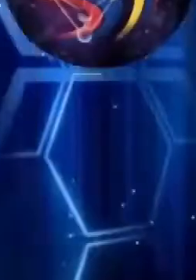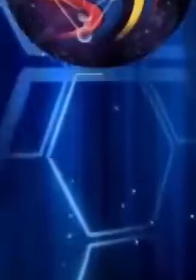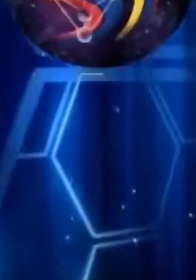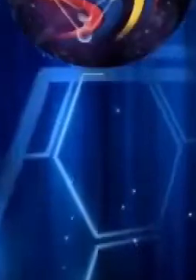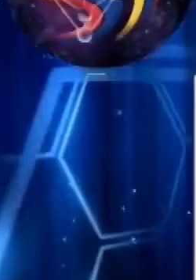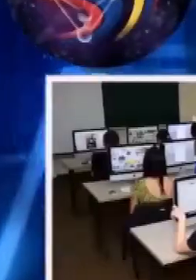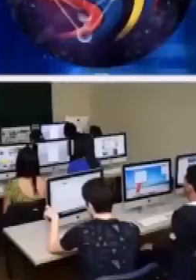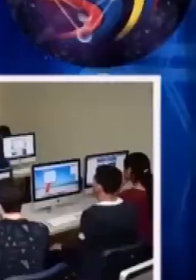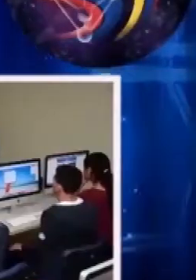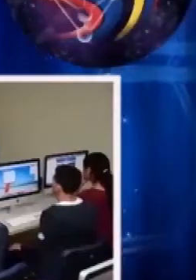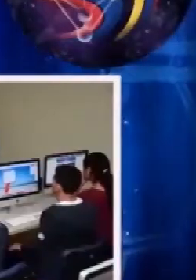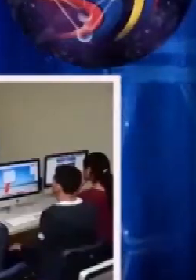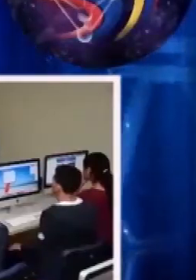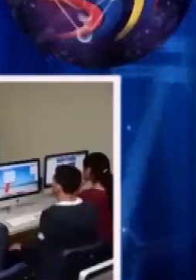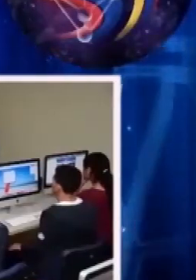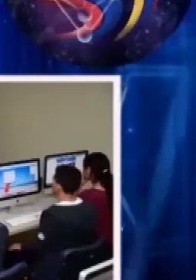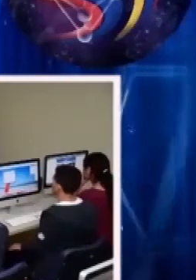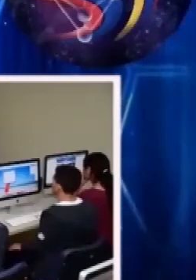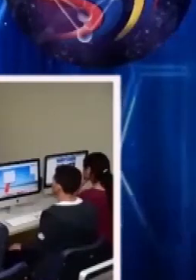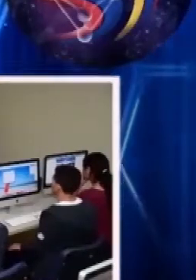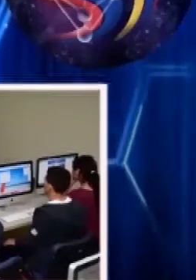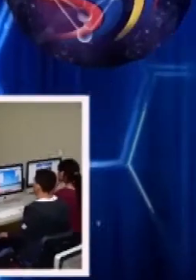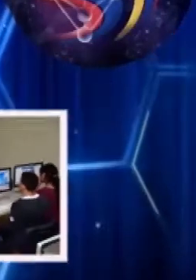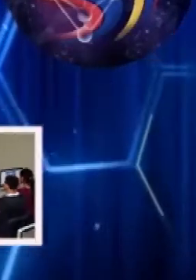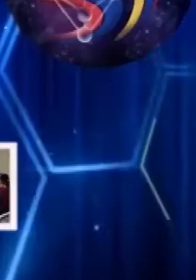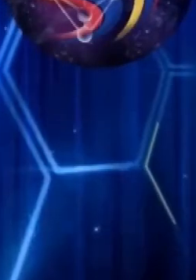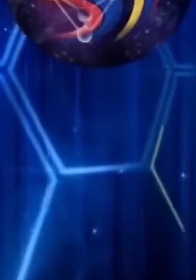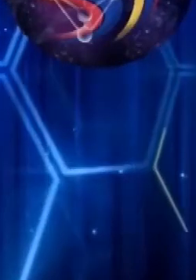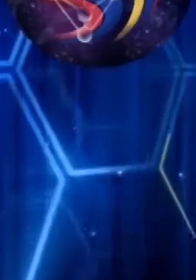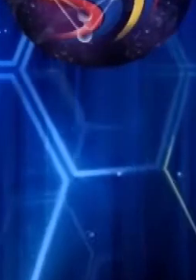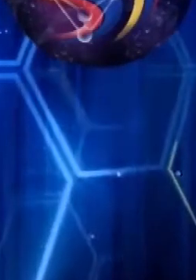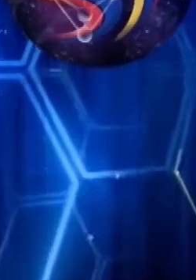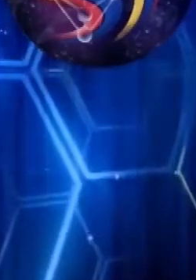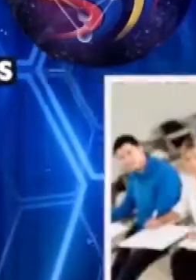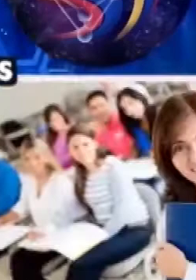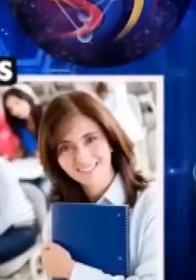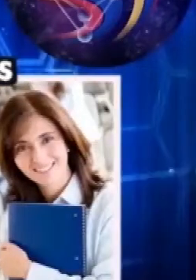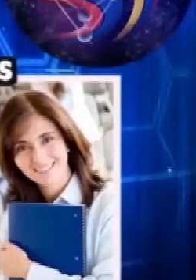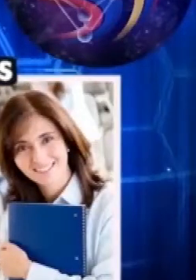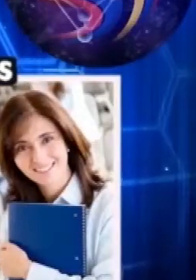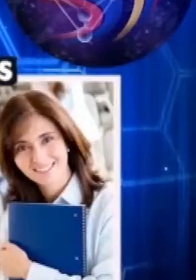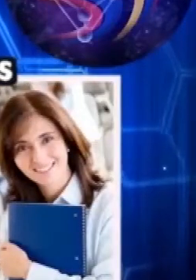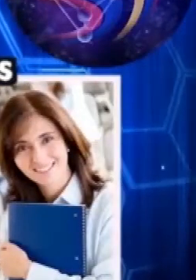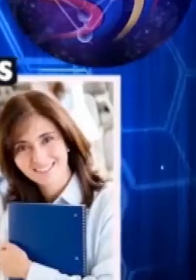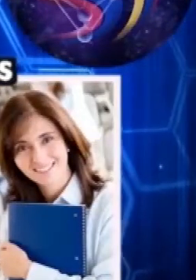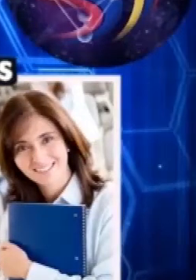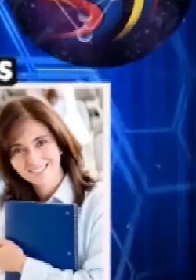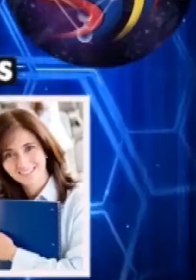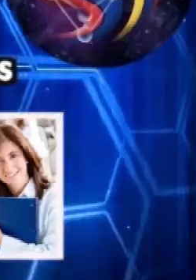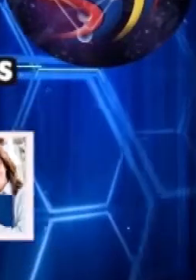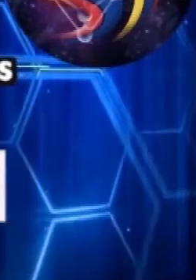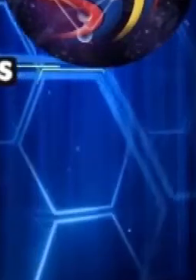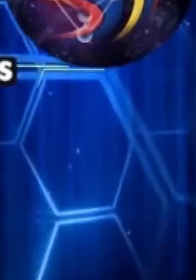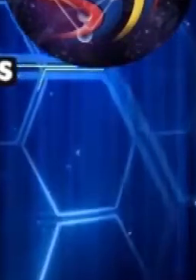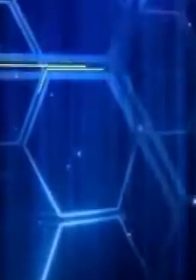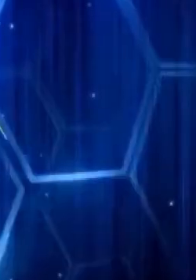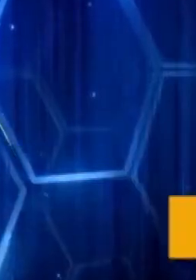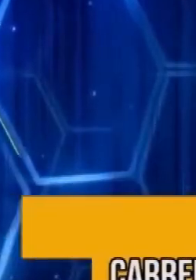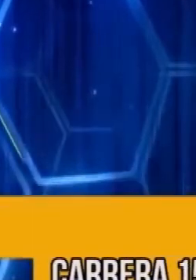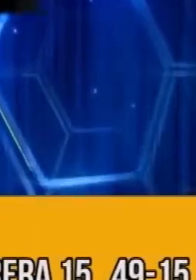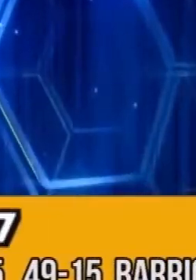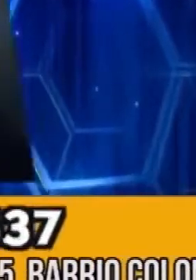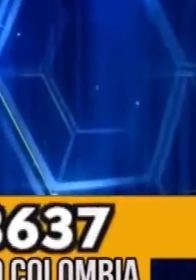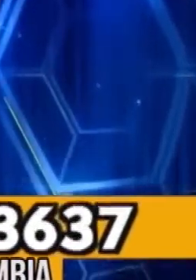Interactivos informa que tiene las matrículas abiertas para el tercer trimestre de 2017. Llámenos o visítenos. En Sistemas